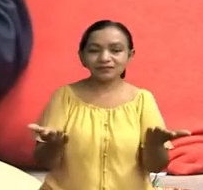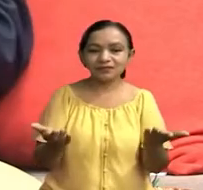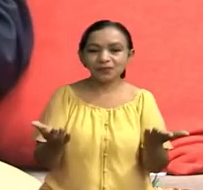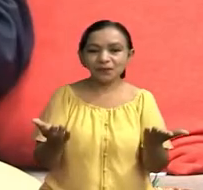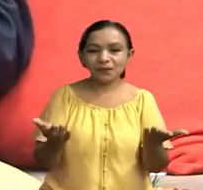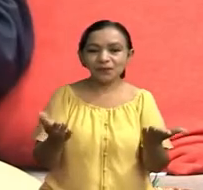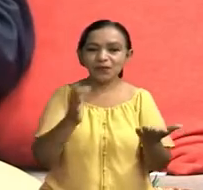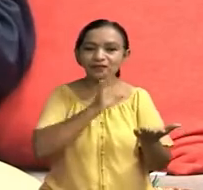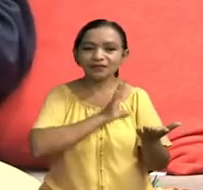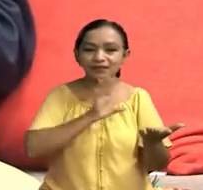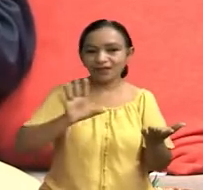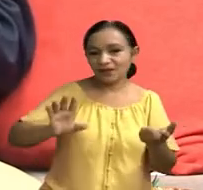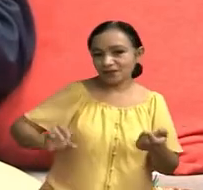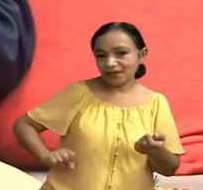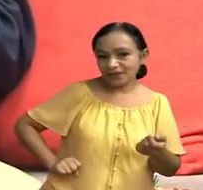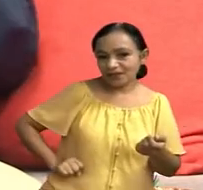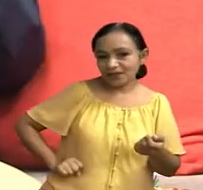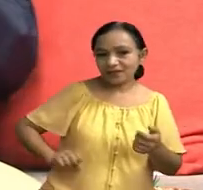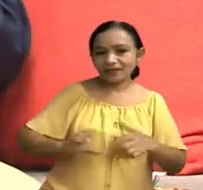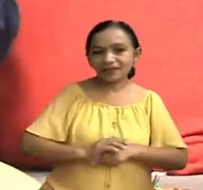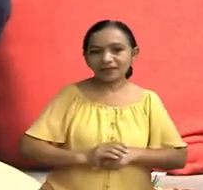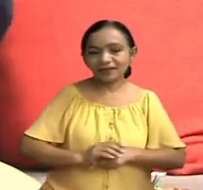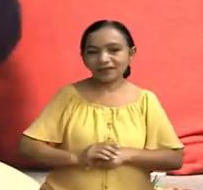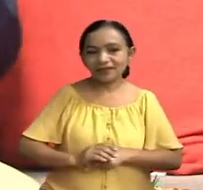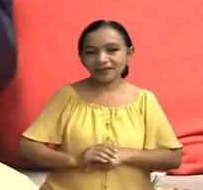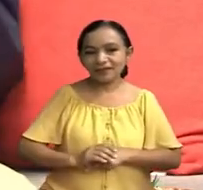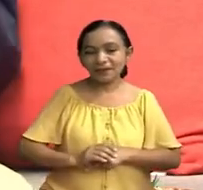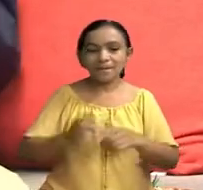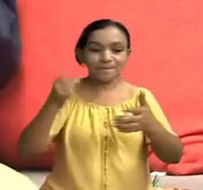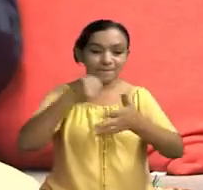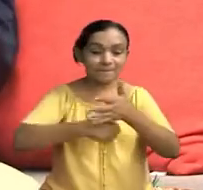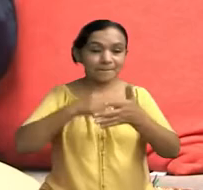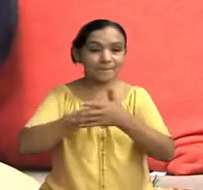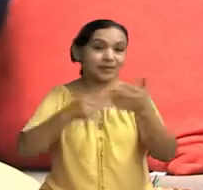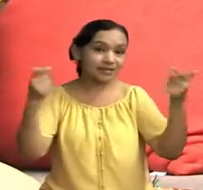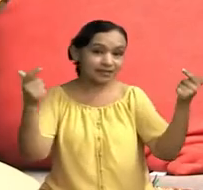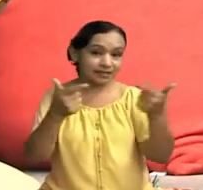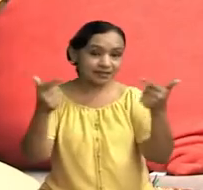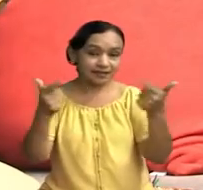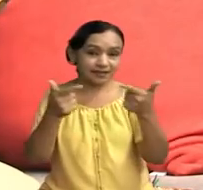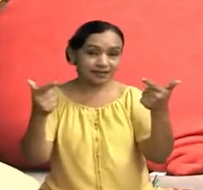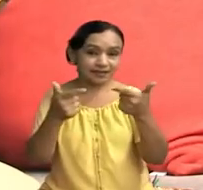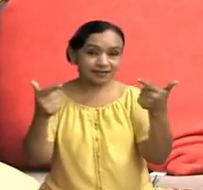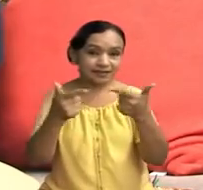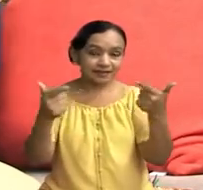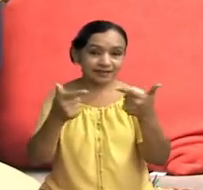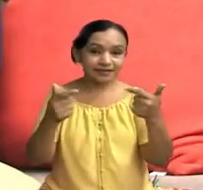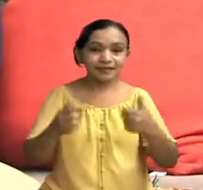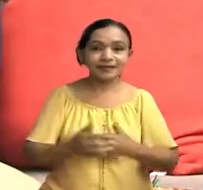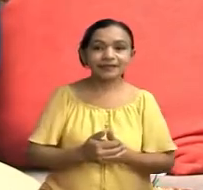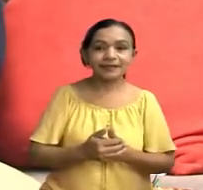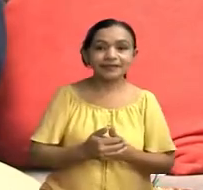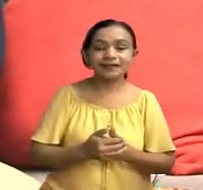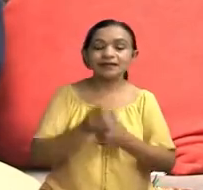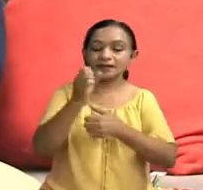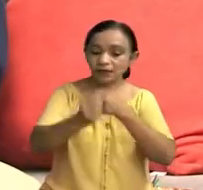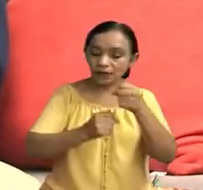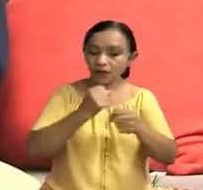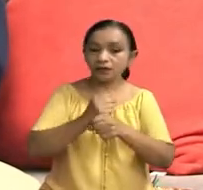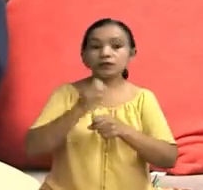mismo Salvador. El Salvador fue antecedido por una lucha guerrillera que condujo a los acuerdos de paz a inicio de los años